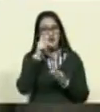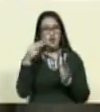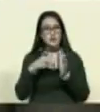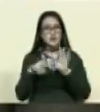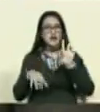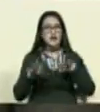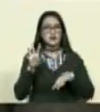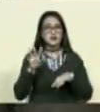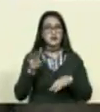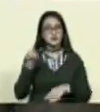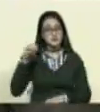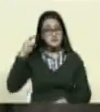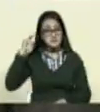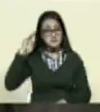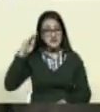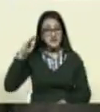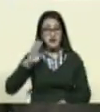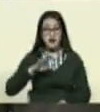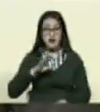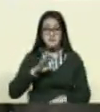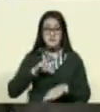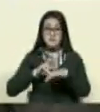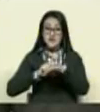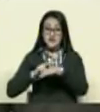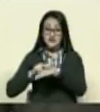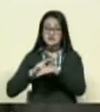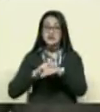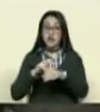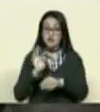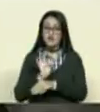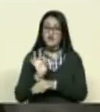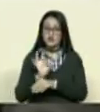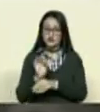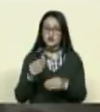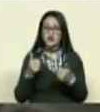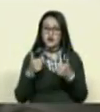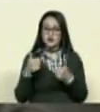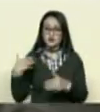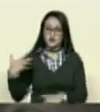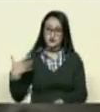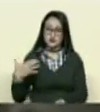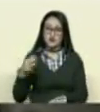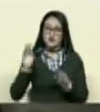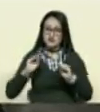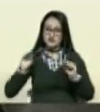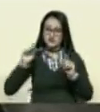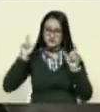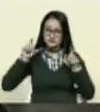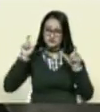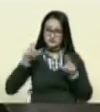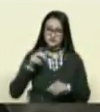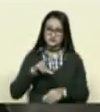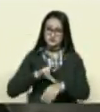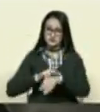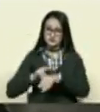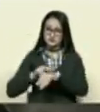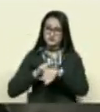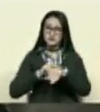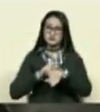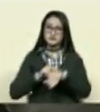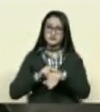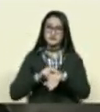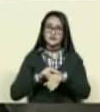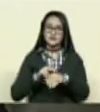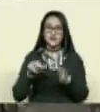esta Academia Militar de la Medicina venía funcionando o venía justamente dedicando esa formación en los espacios del